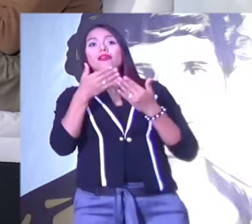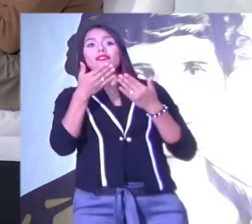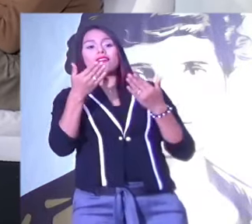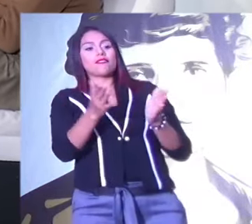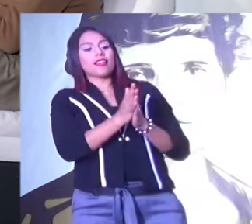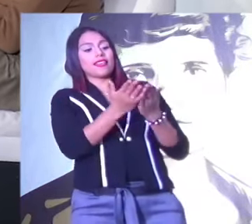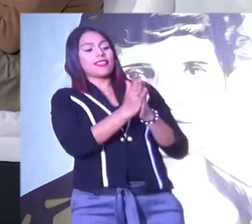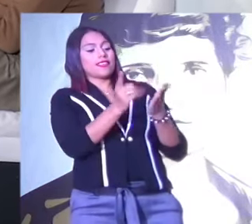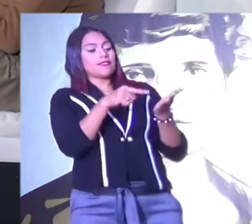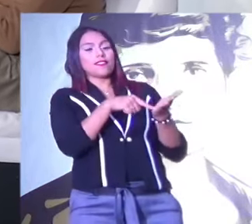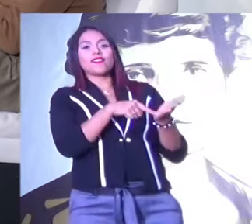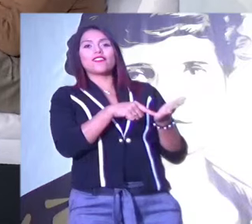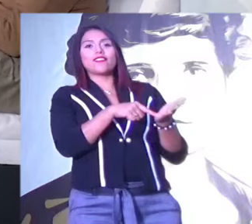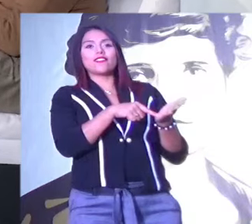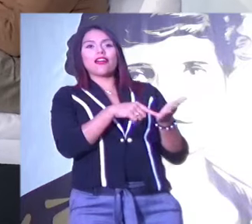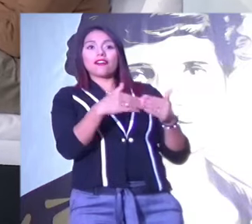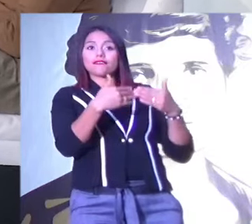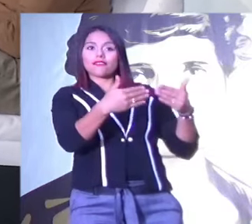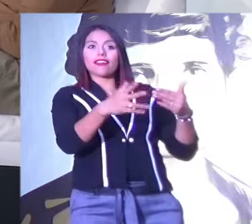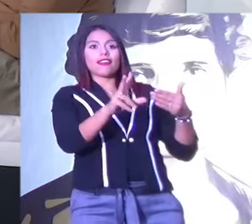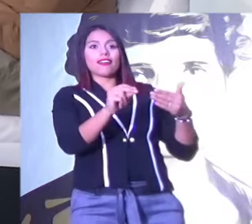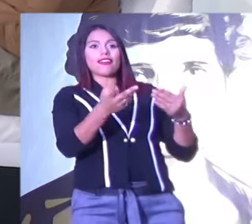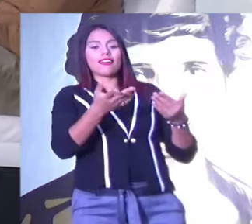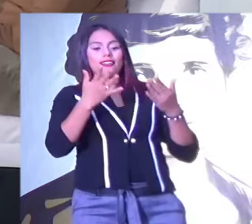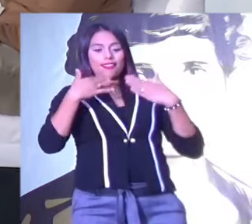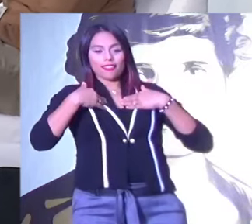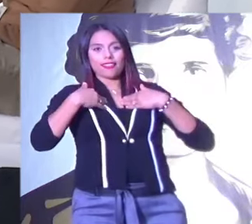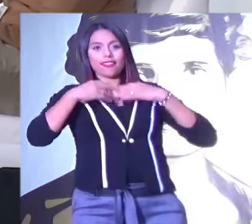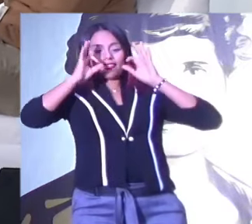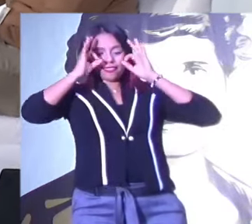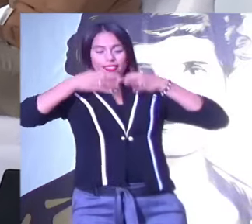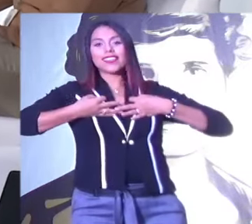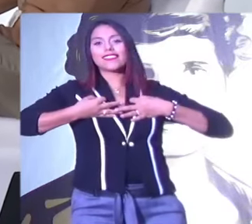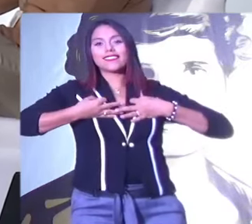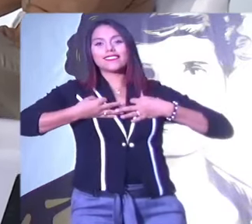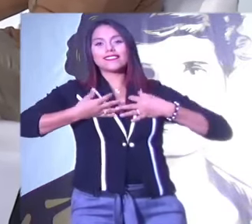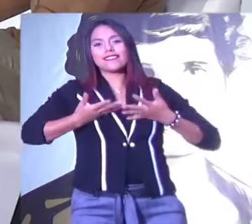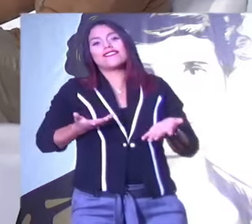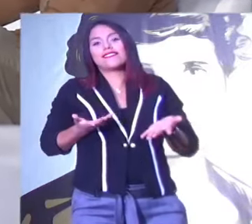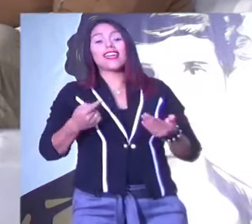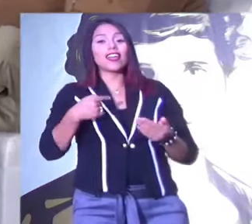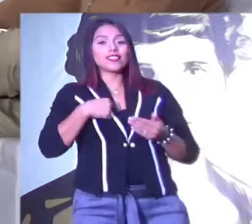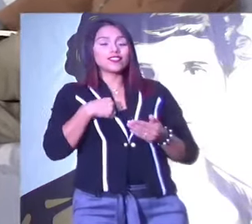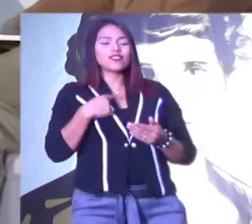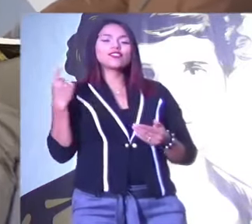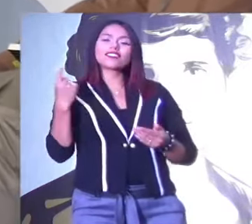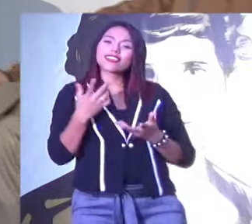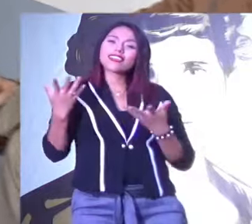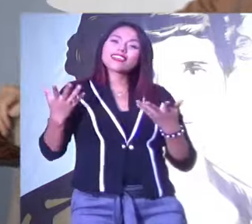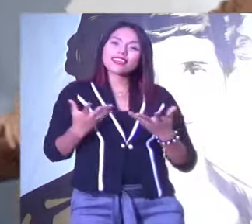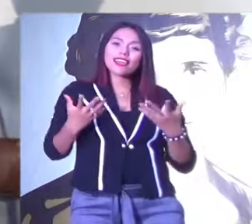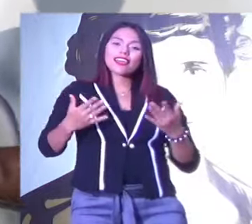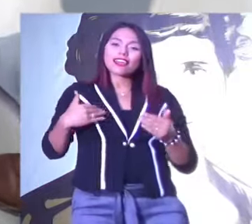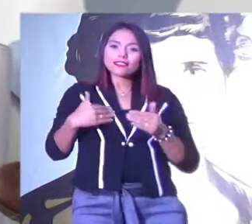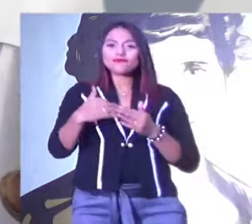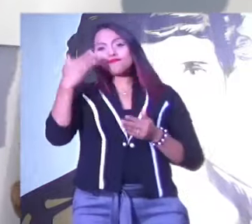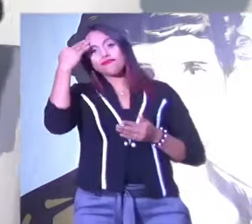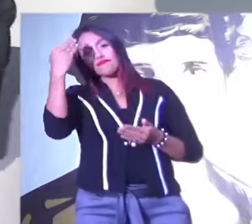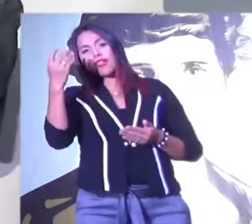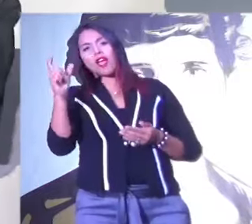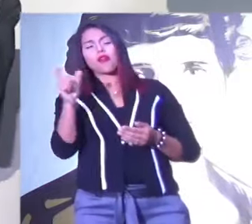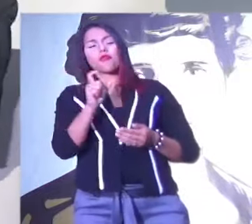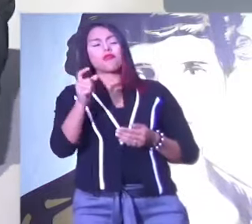es echando la mirada interior, ¿no? Simplemente mirando lo que yo he hecho. Y finalmente cuando eché la